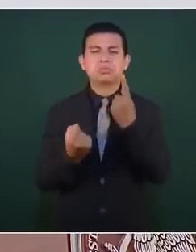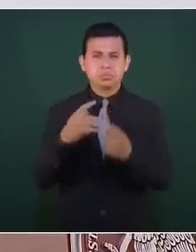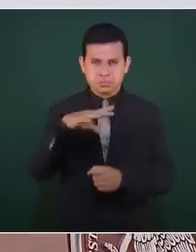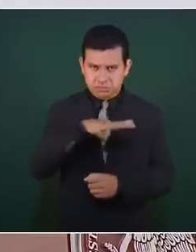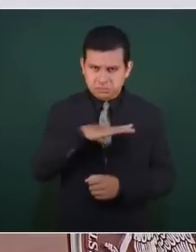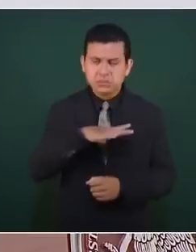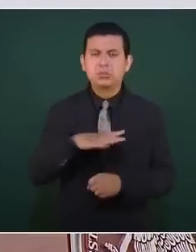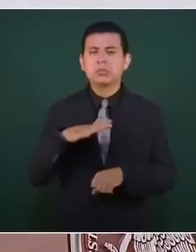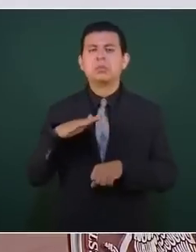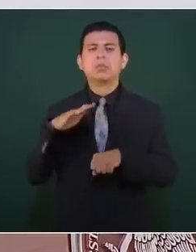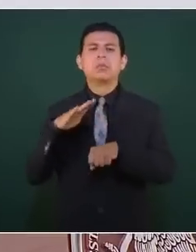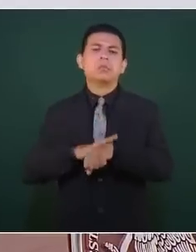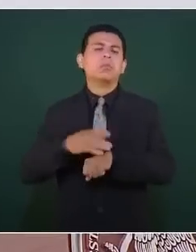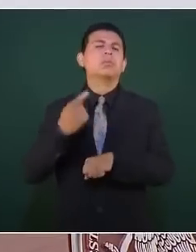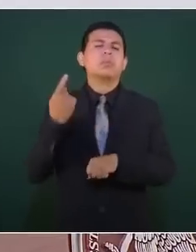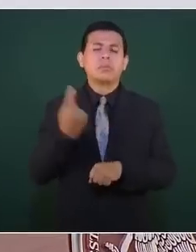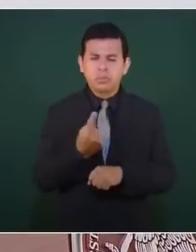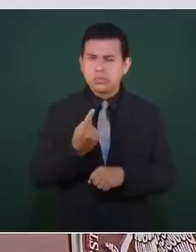porque